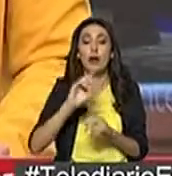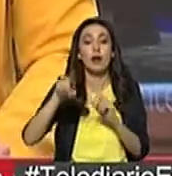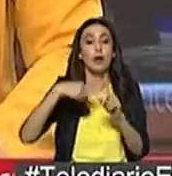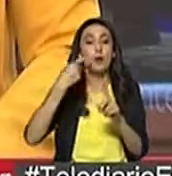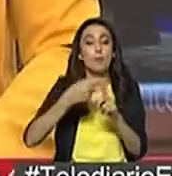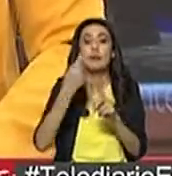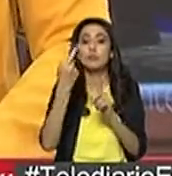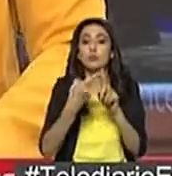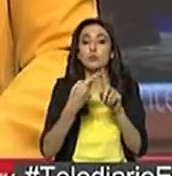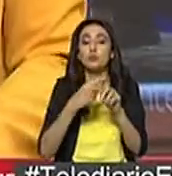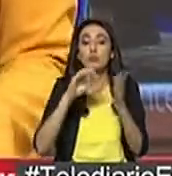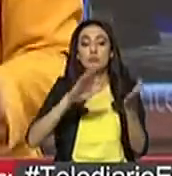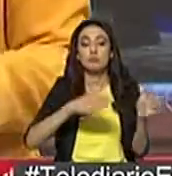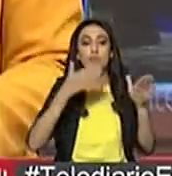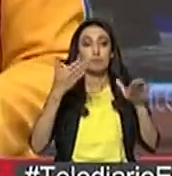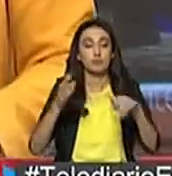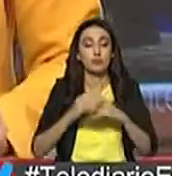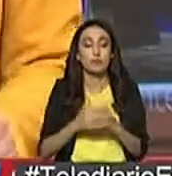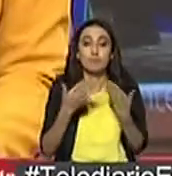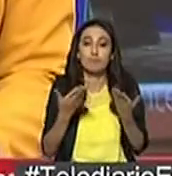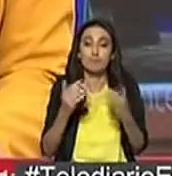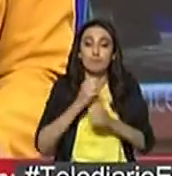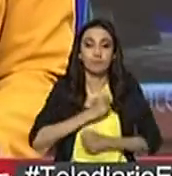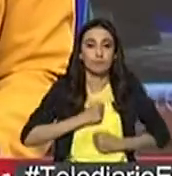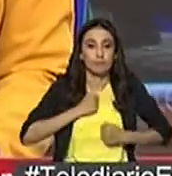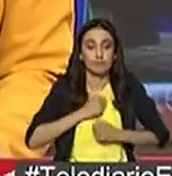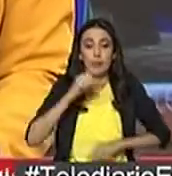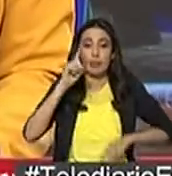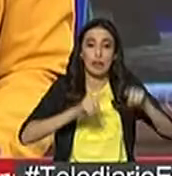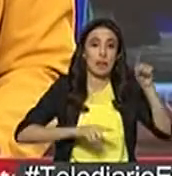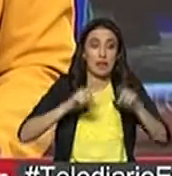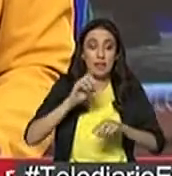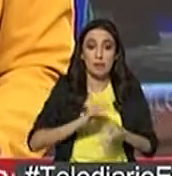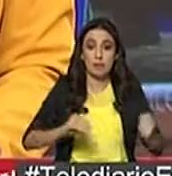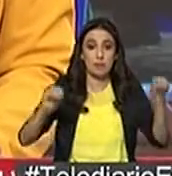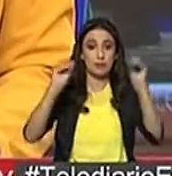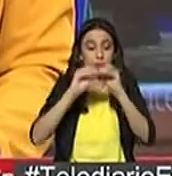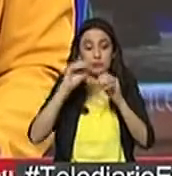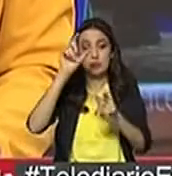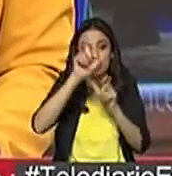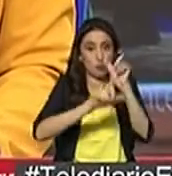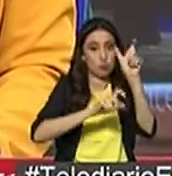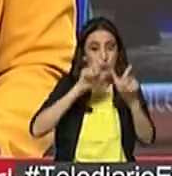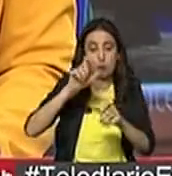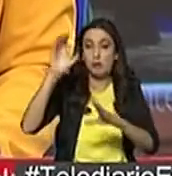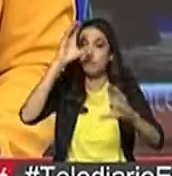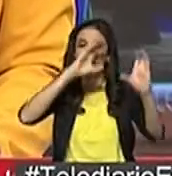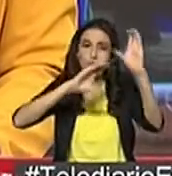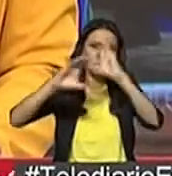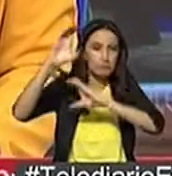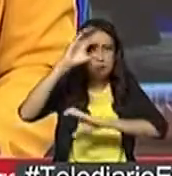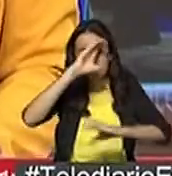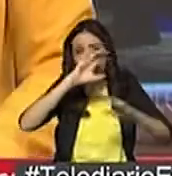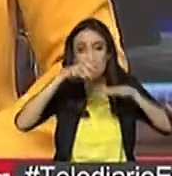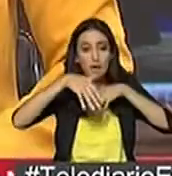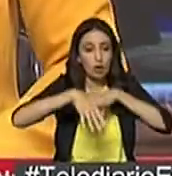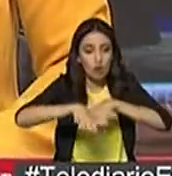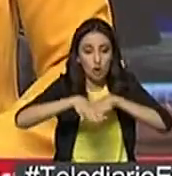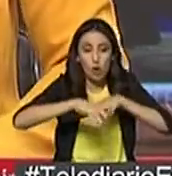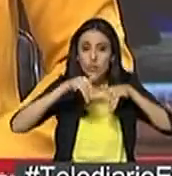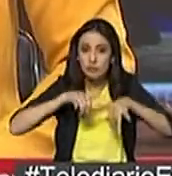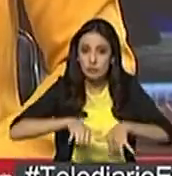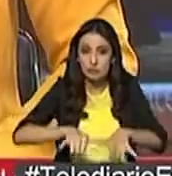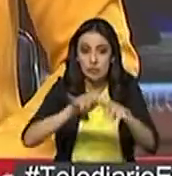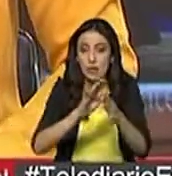a causa de las manifestaciones, además de los primeros enfrentamientos entre ciudadanos que buscan seguir con las medidas y otros que apoyan